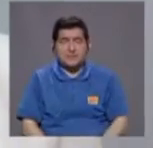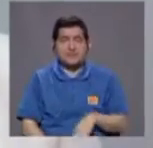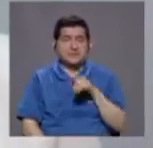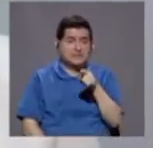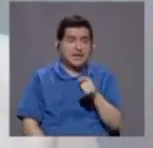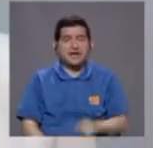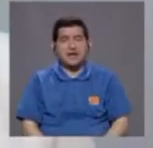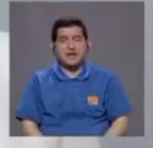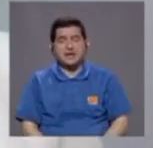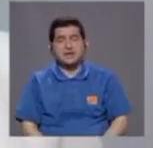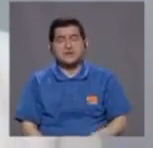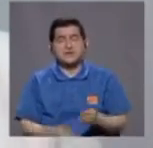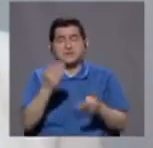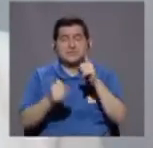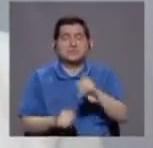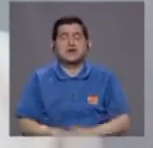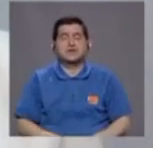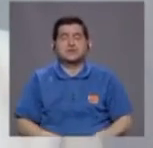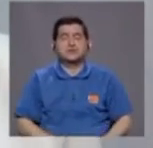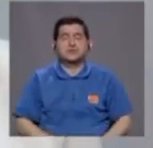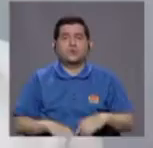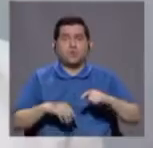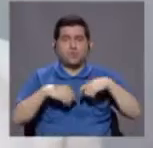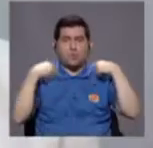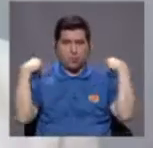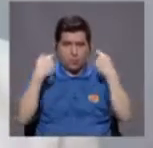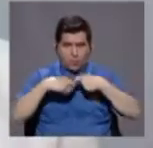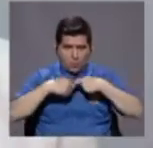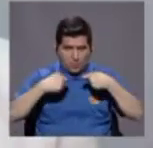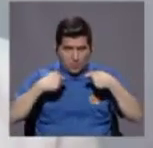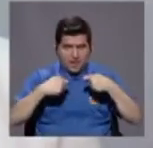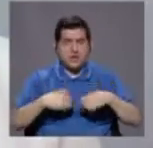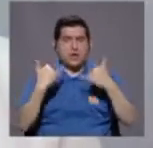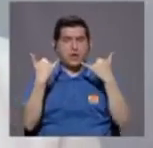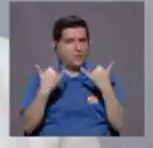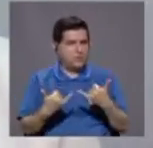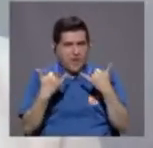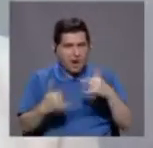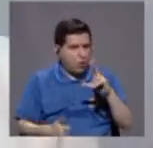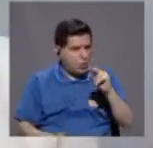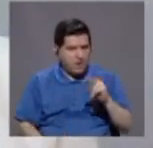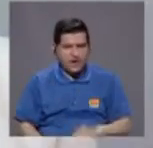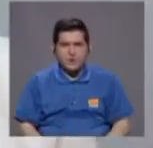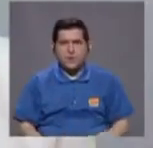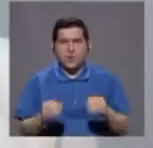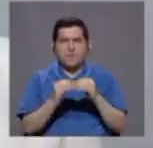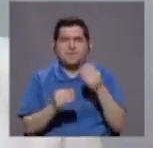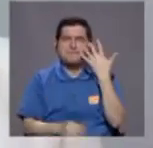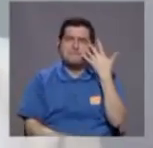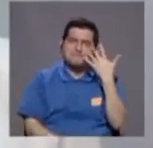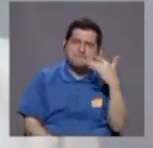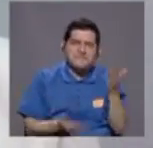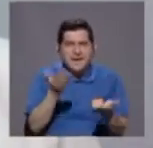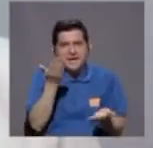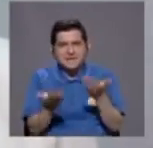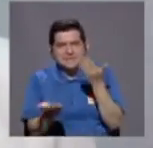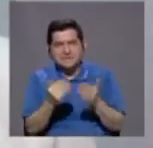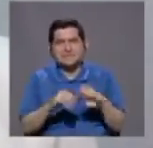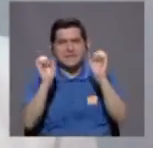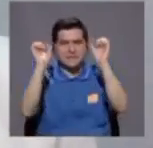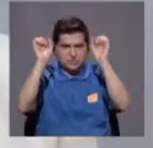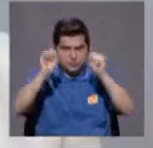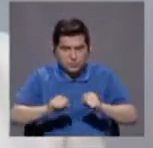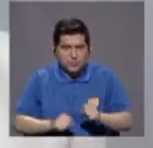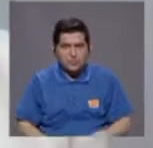abrigados con un pañuelo. Obviamente no un pañuelo de los que usamos ahora, sino algo más parecido a lo que podría